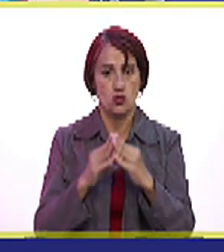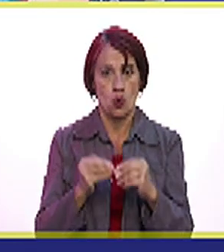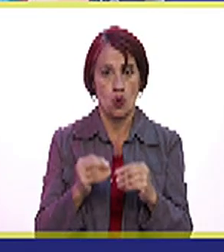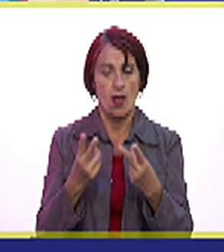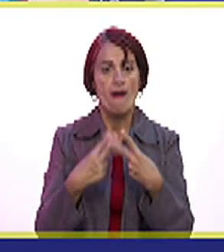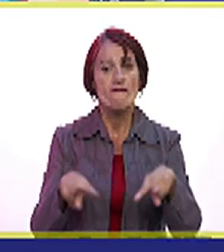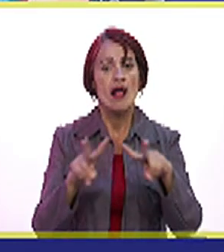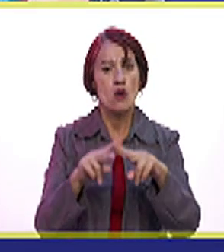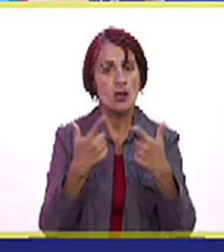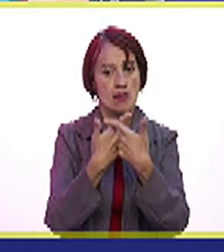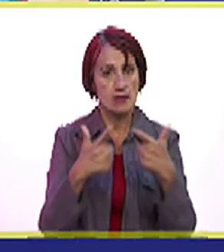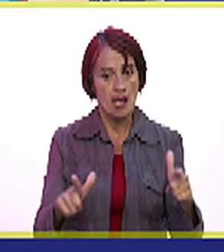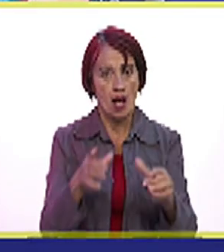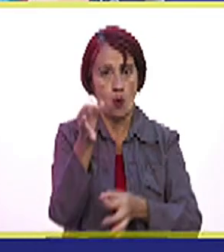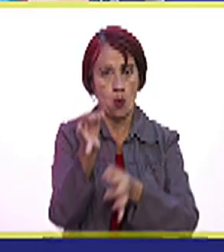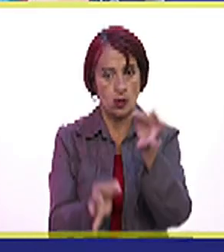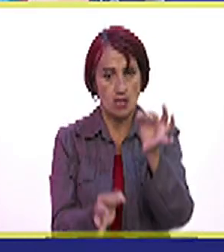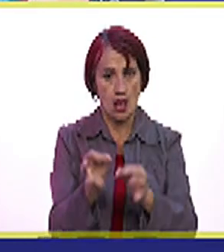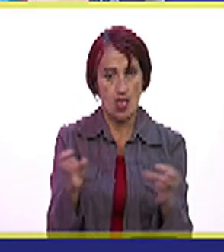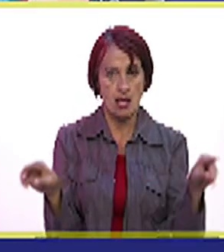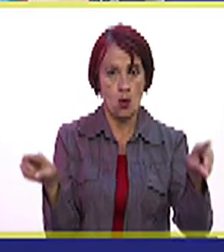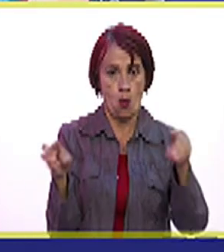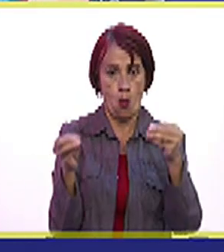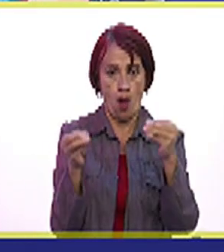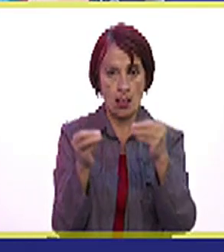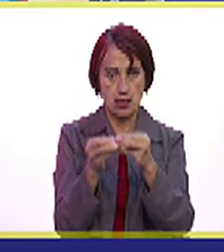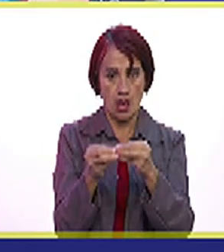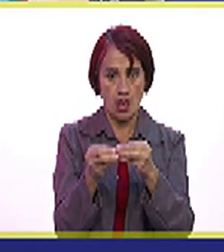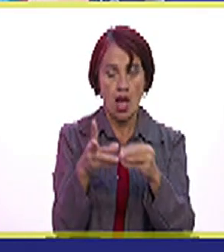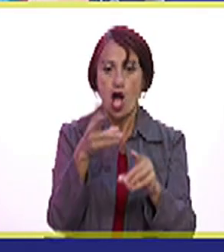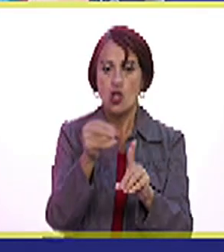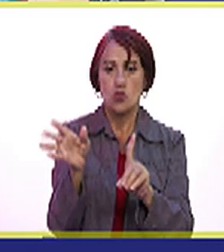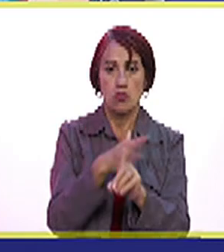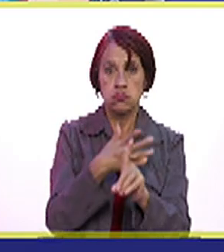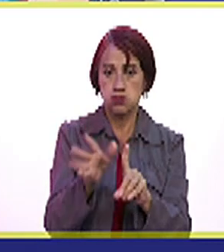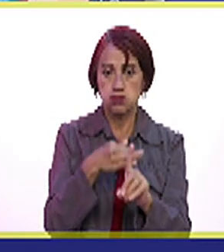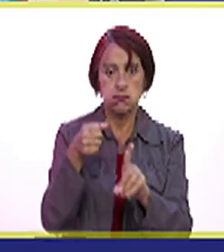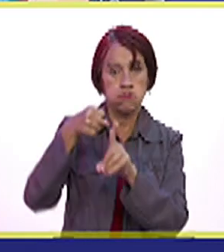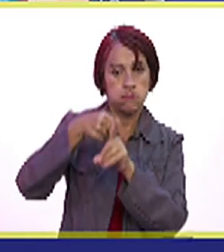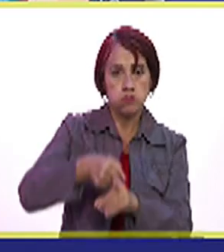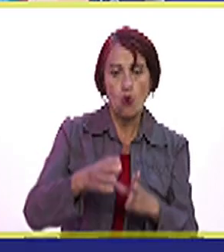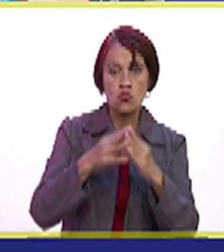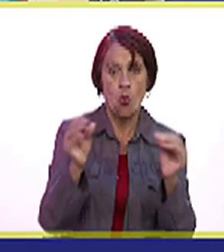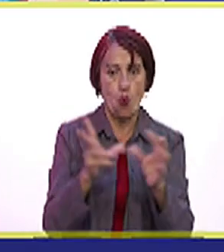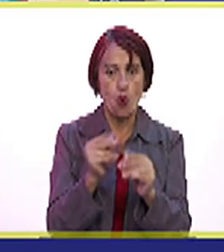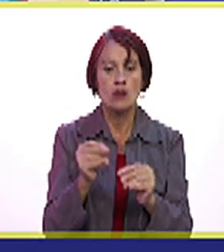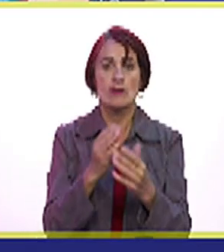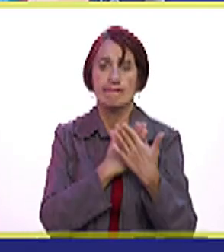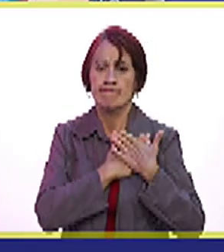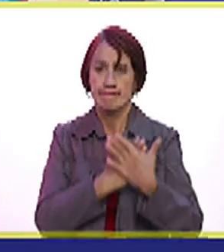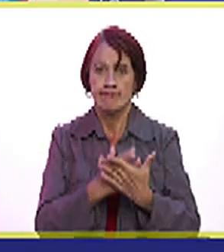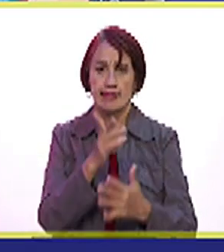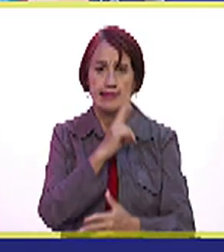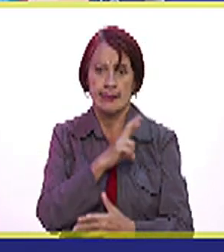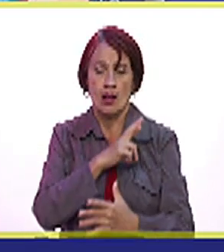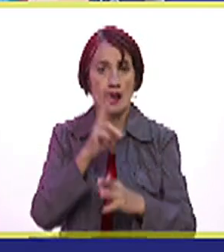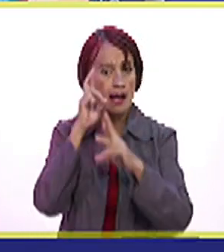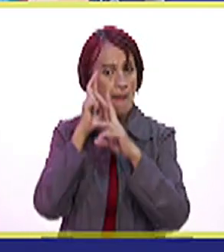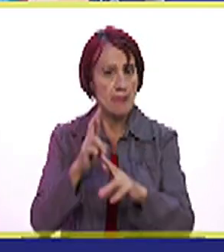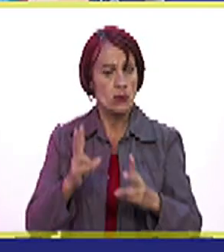de libertad, justicia, igualdad, no discriminación, espiritualidad, honestidad, respeto a la